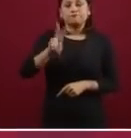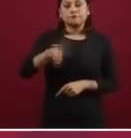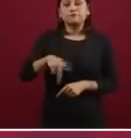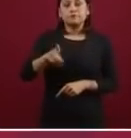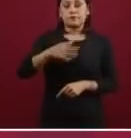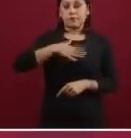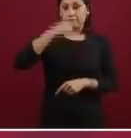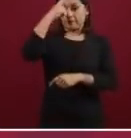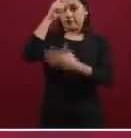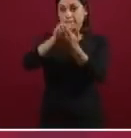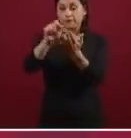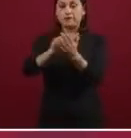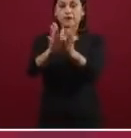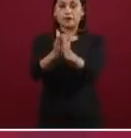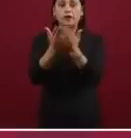libro